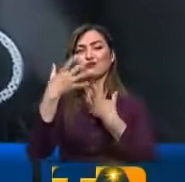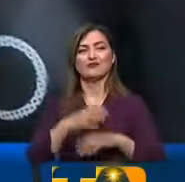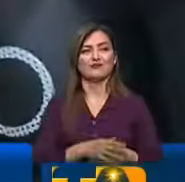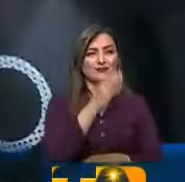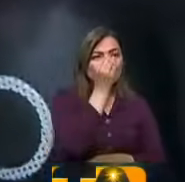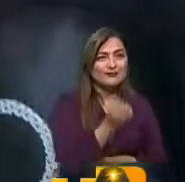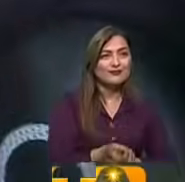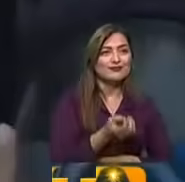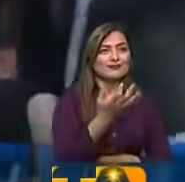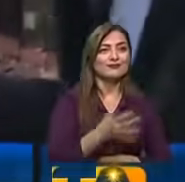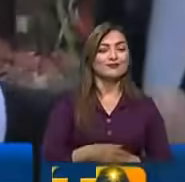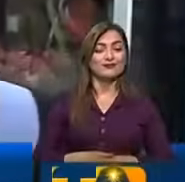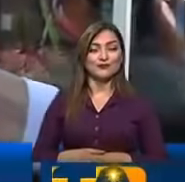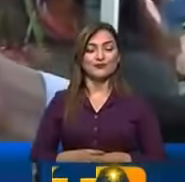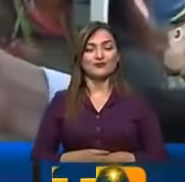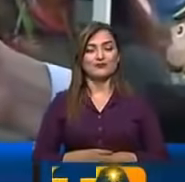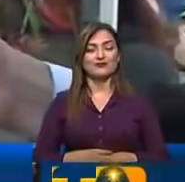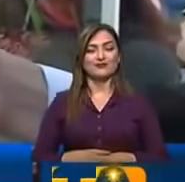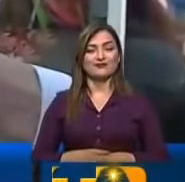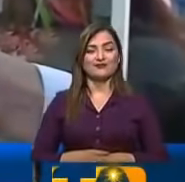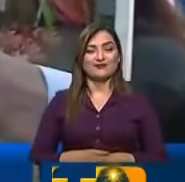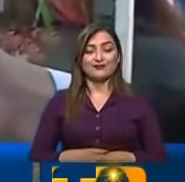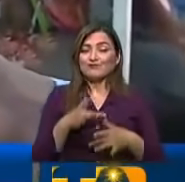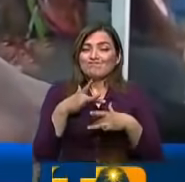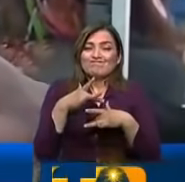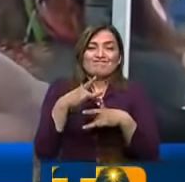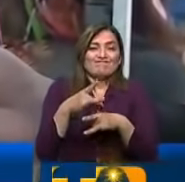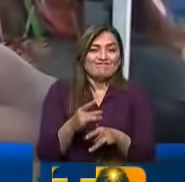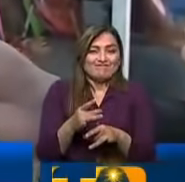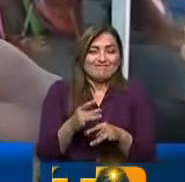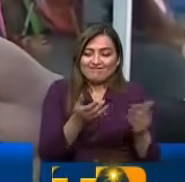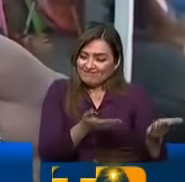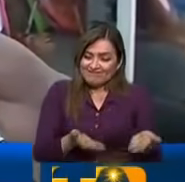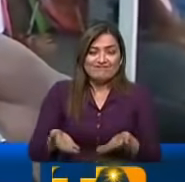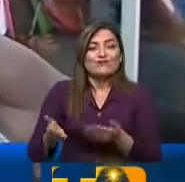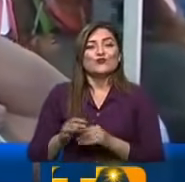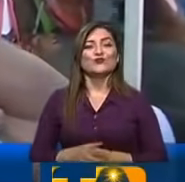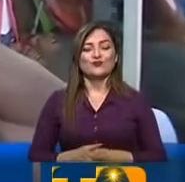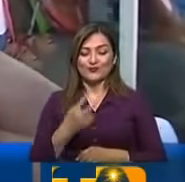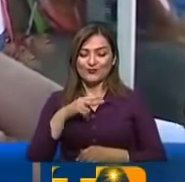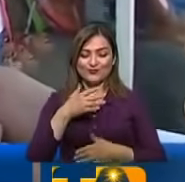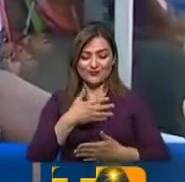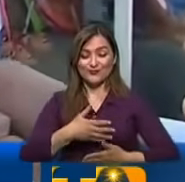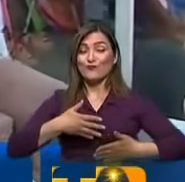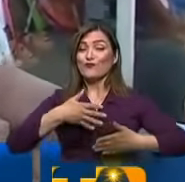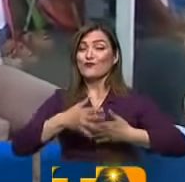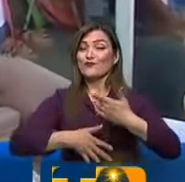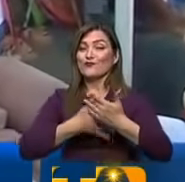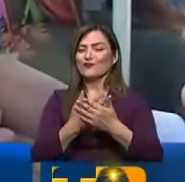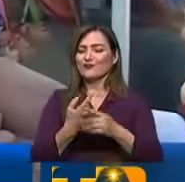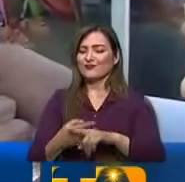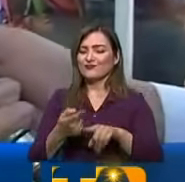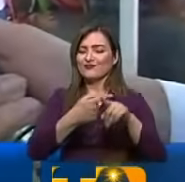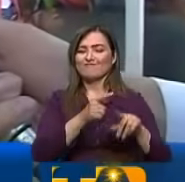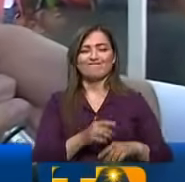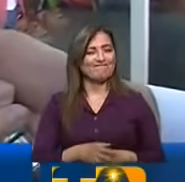días. Estamos gustosos de que vengan acá, a que vean, disfruten de todo lo la variedad